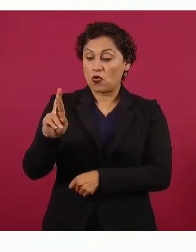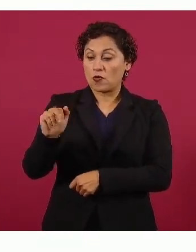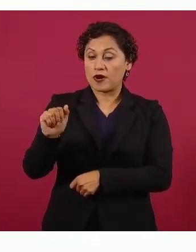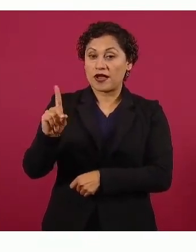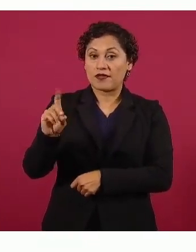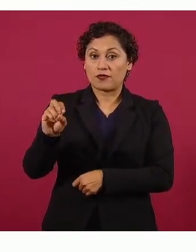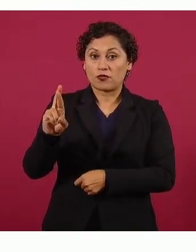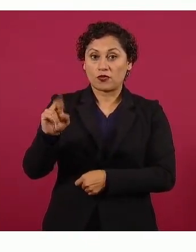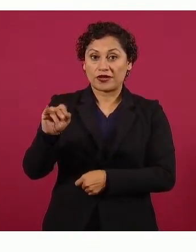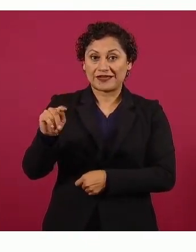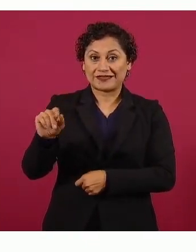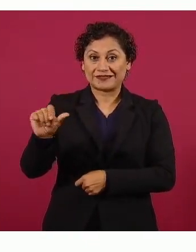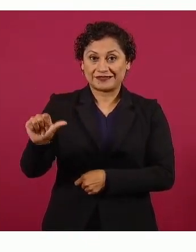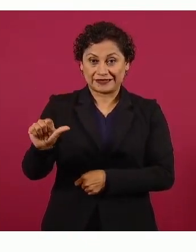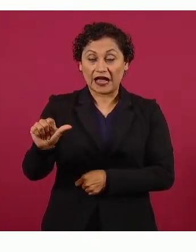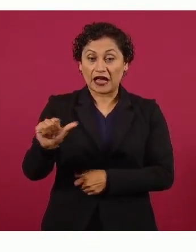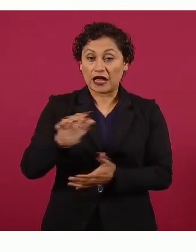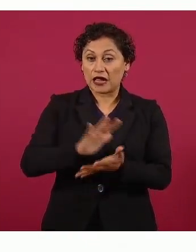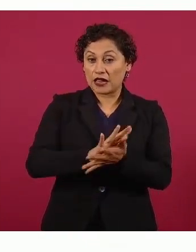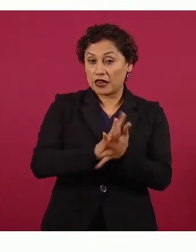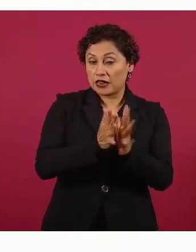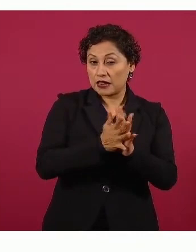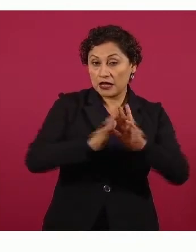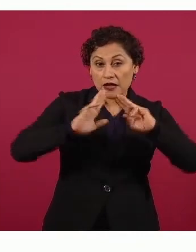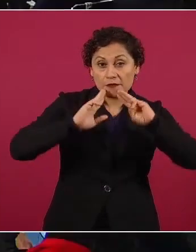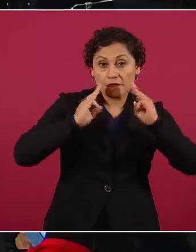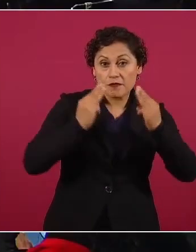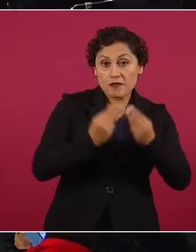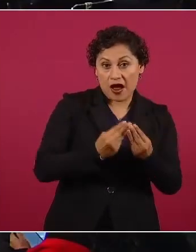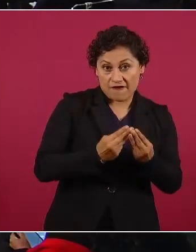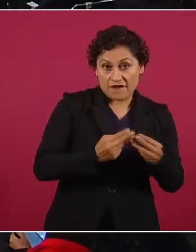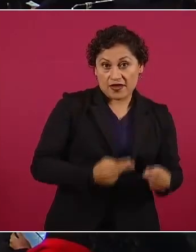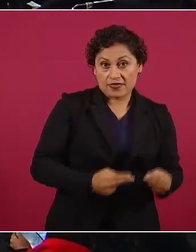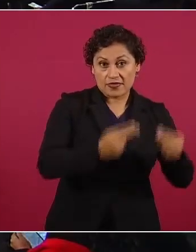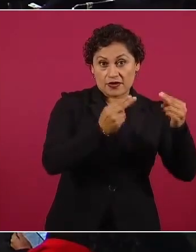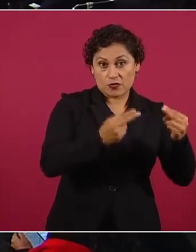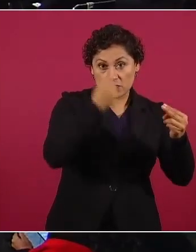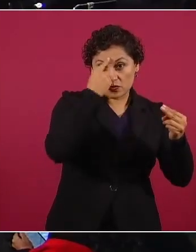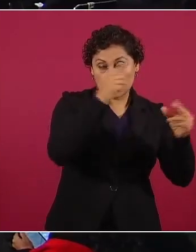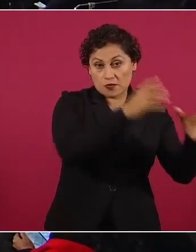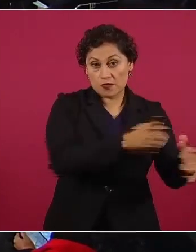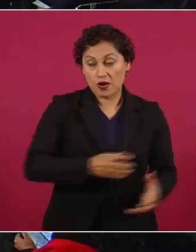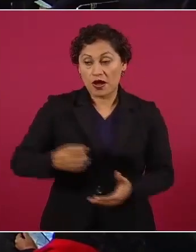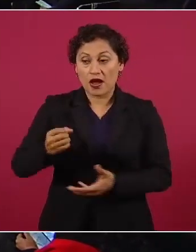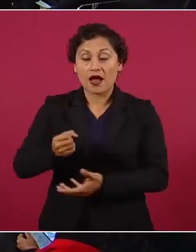narco para la campaña del Estado de México